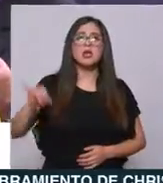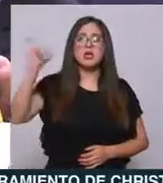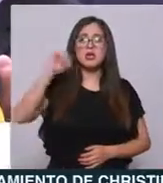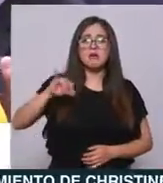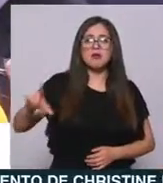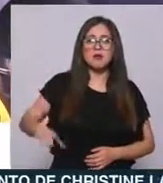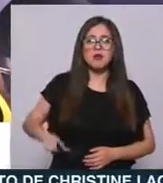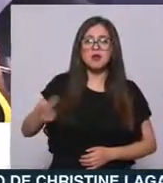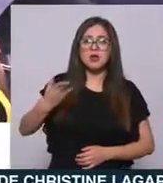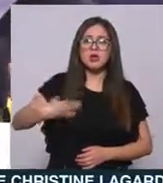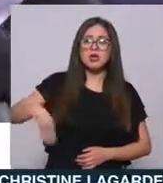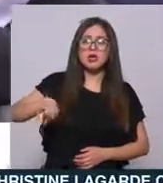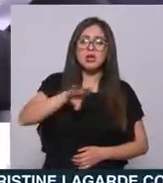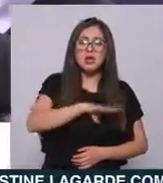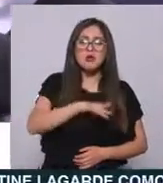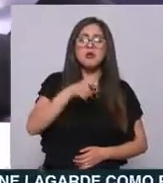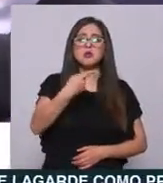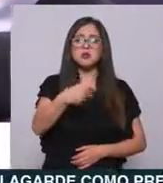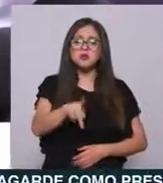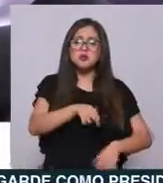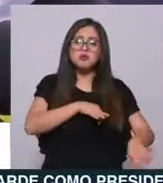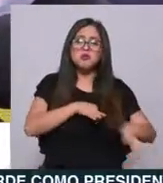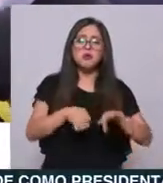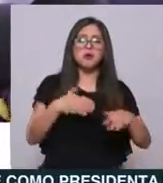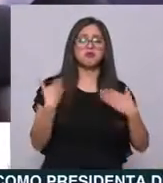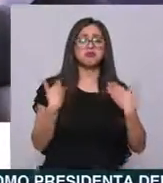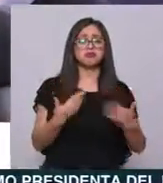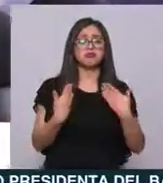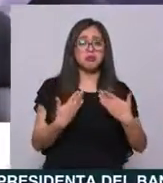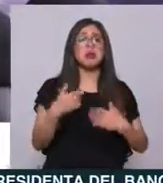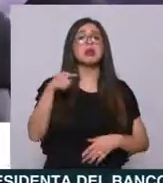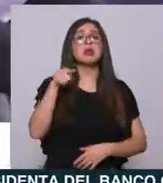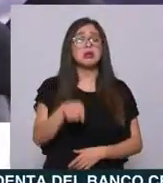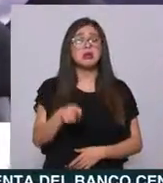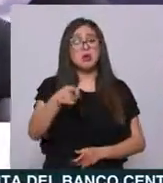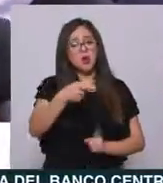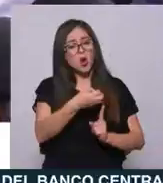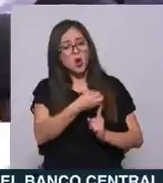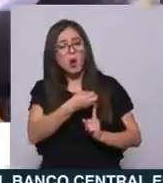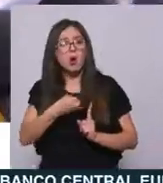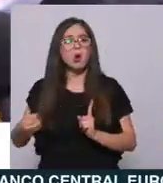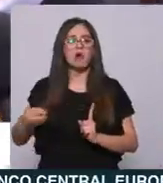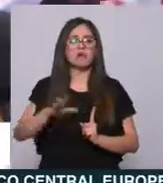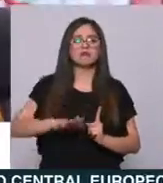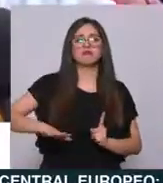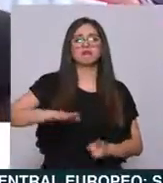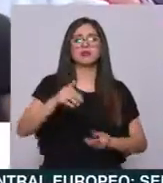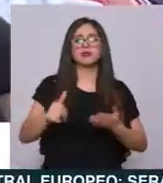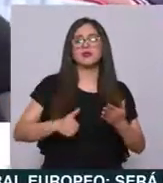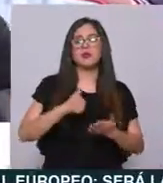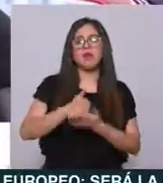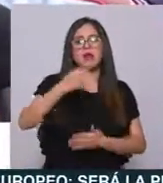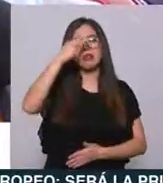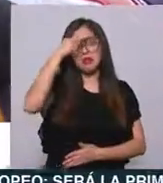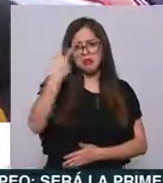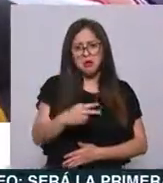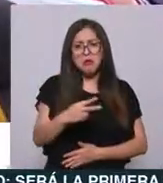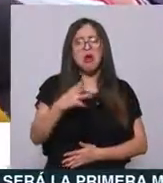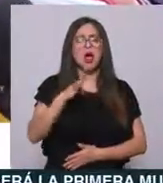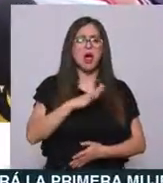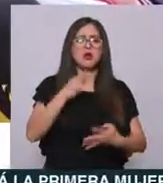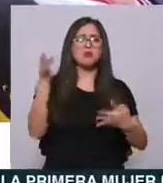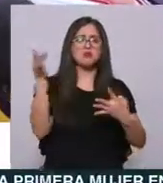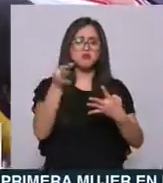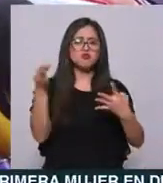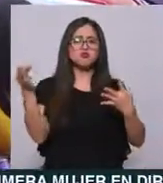Sheinbaum, ha hecho un trabajo extraordinario y ha puesto orden en la casa. Tiene muchos puntos